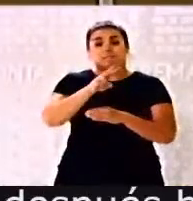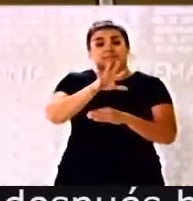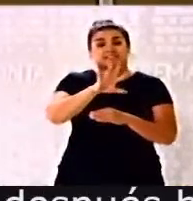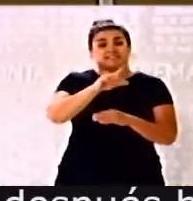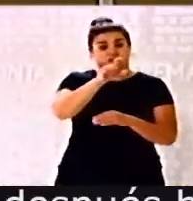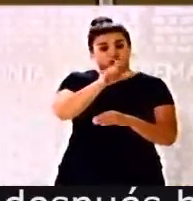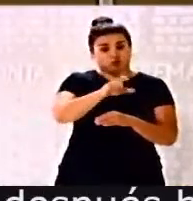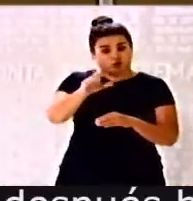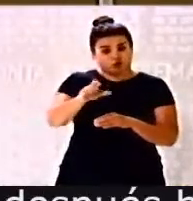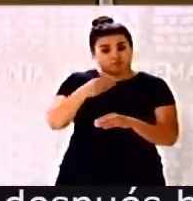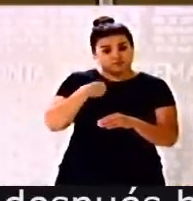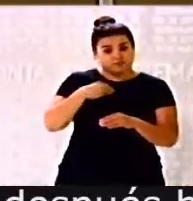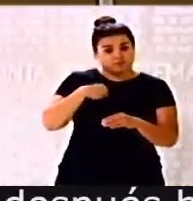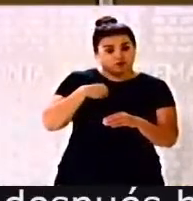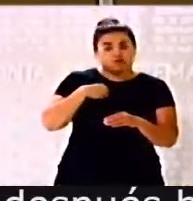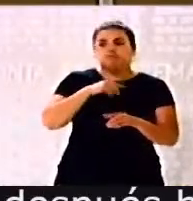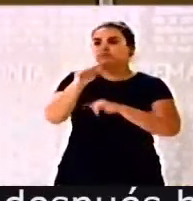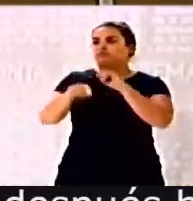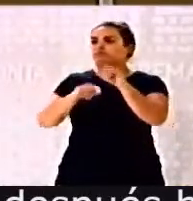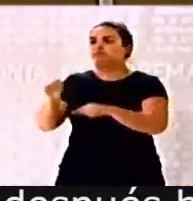suban a la cifra de 45.